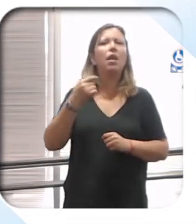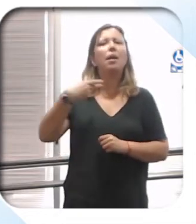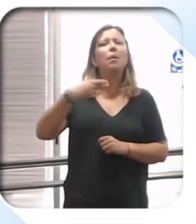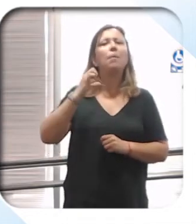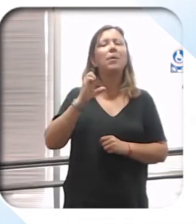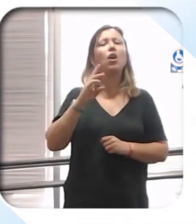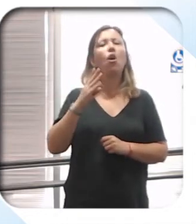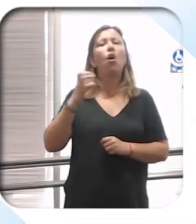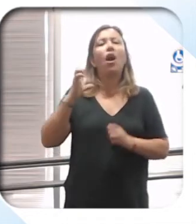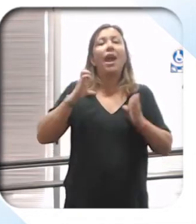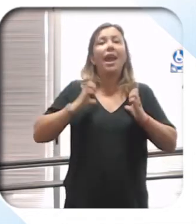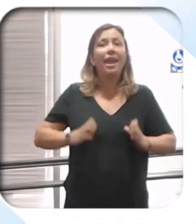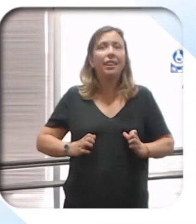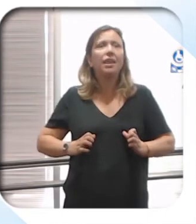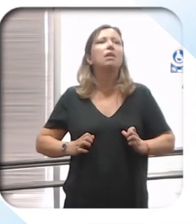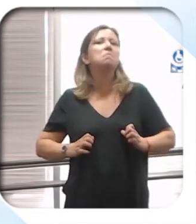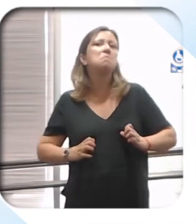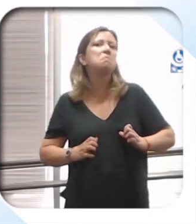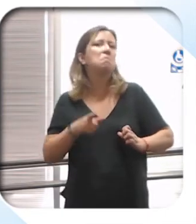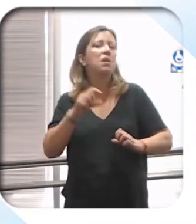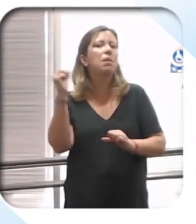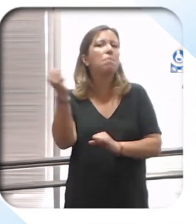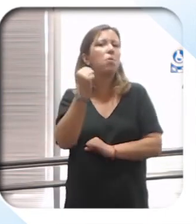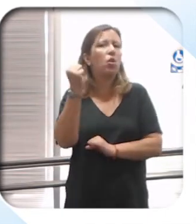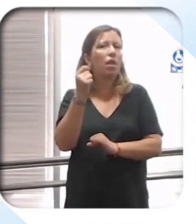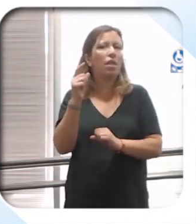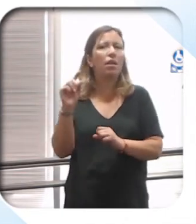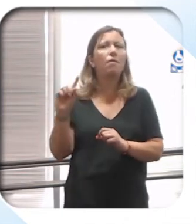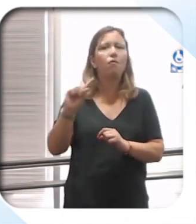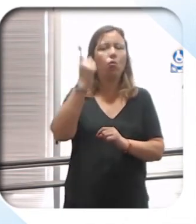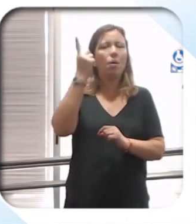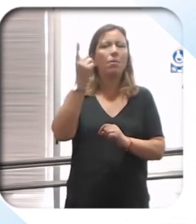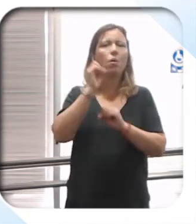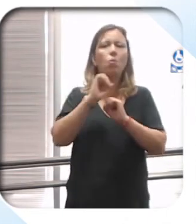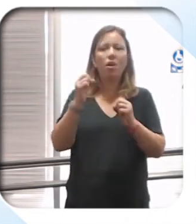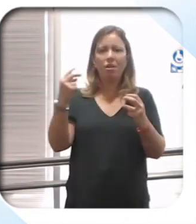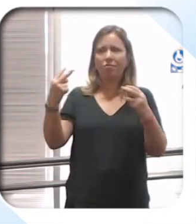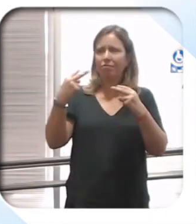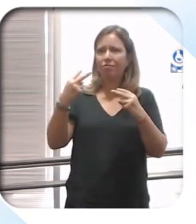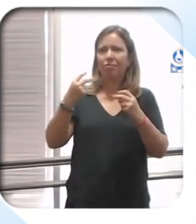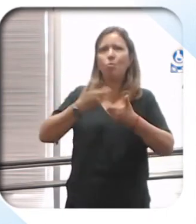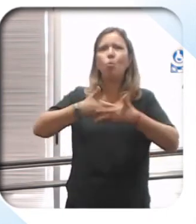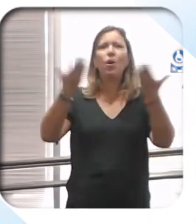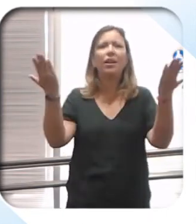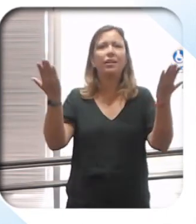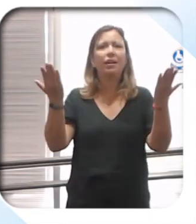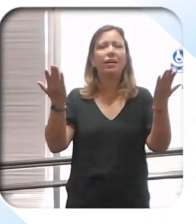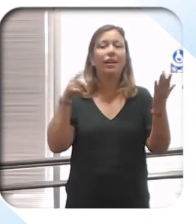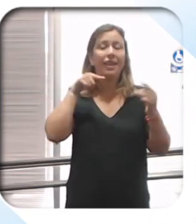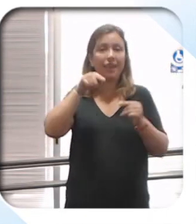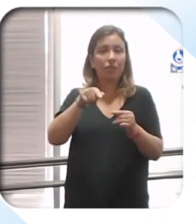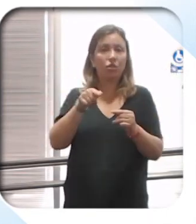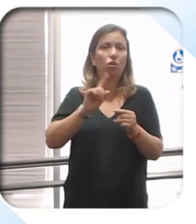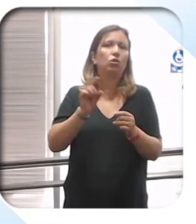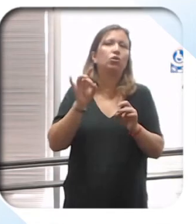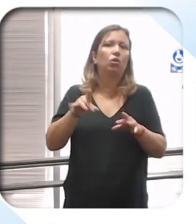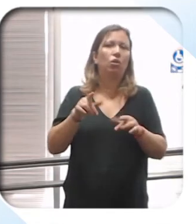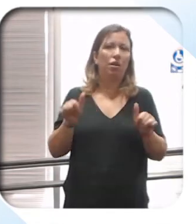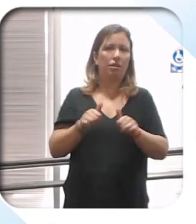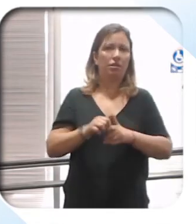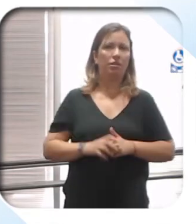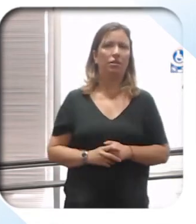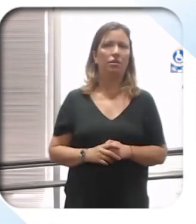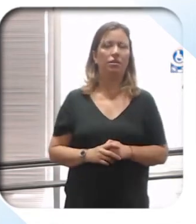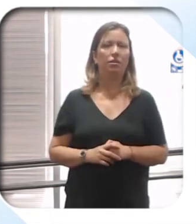bioética me parece fundamental como instrumento para visualizar esto y para tratar de que esto no suceda, ¿sí?